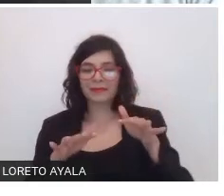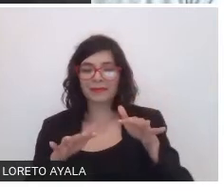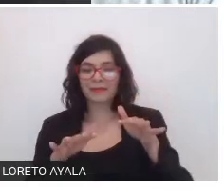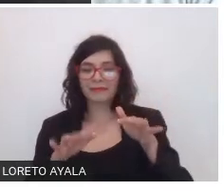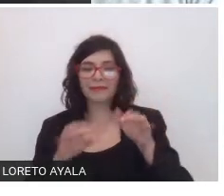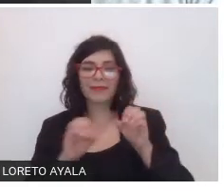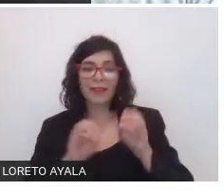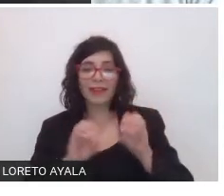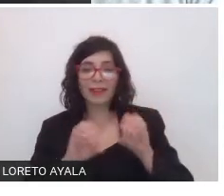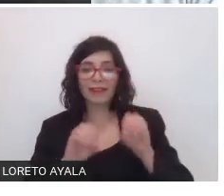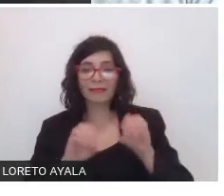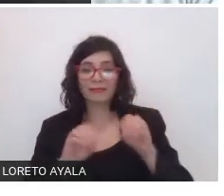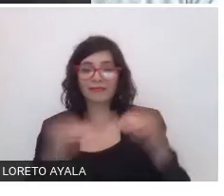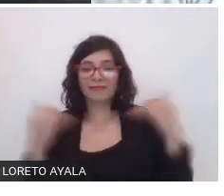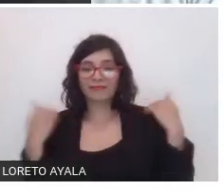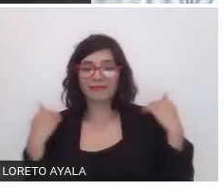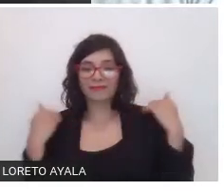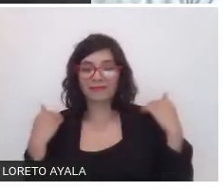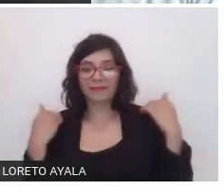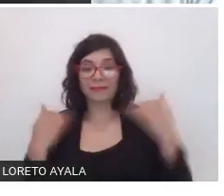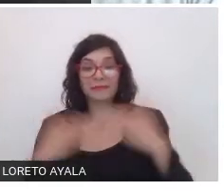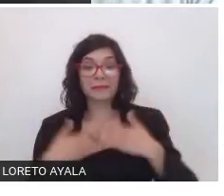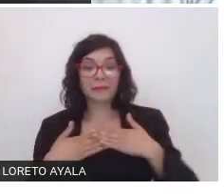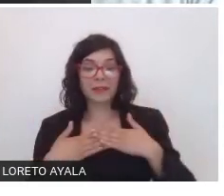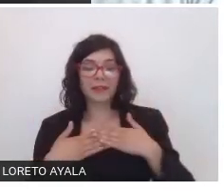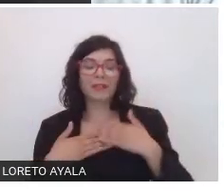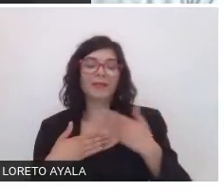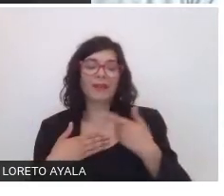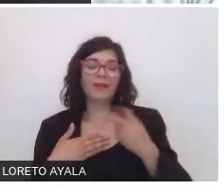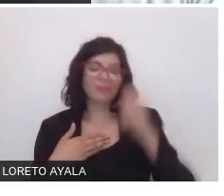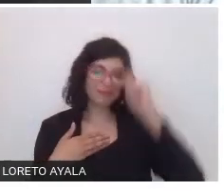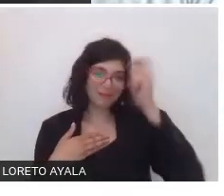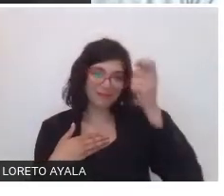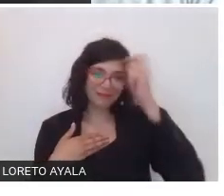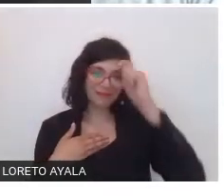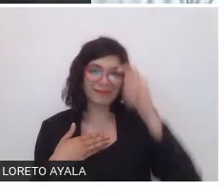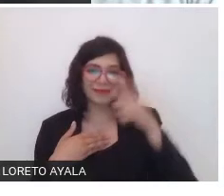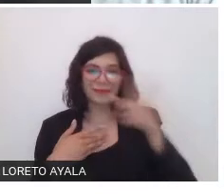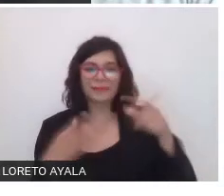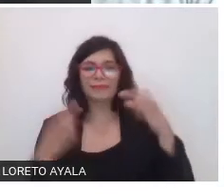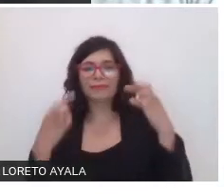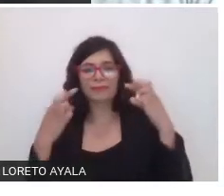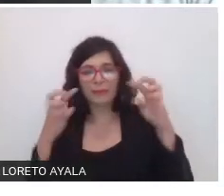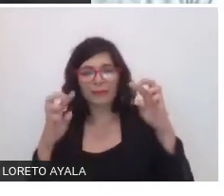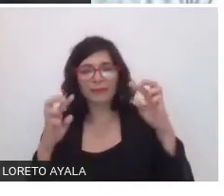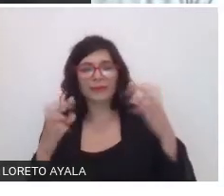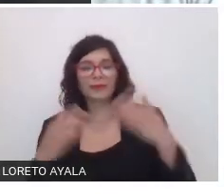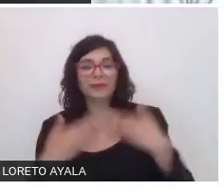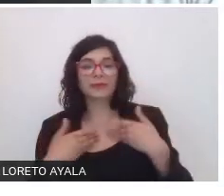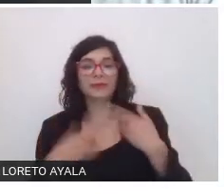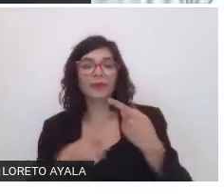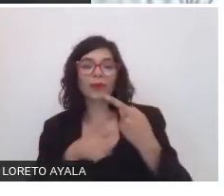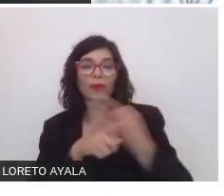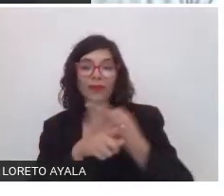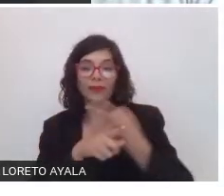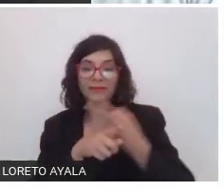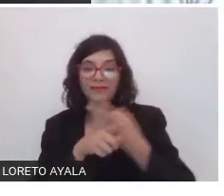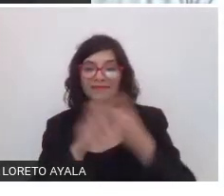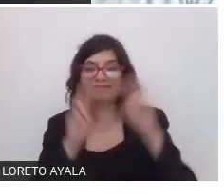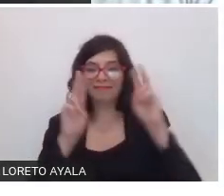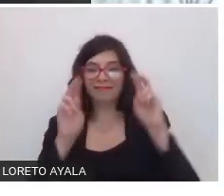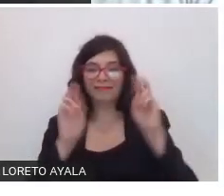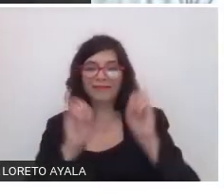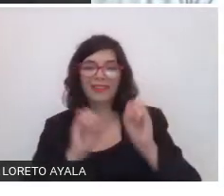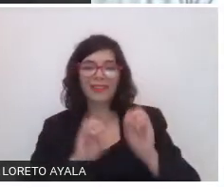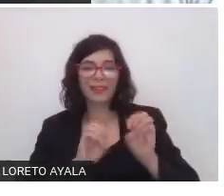mí es un honor tener la posibilidad de poder conversar de educación y